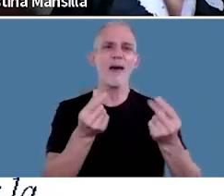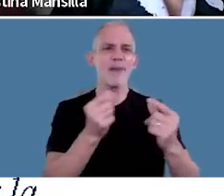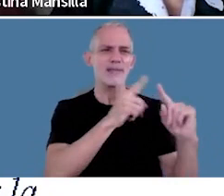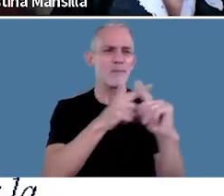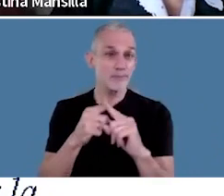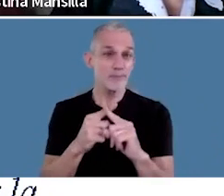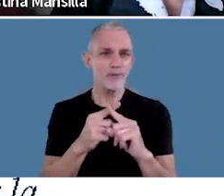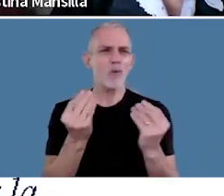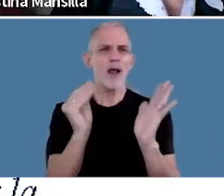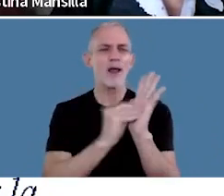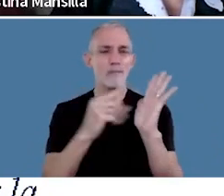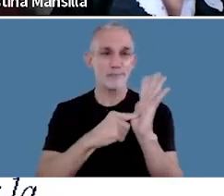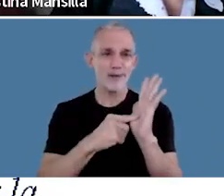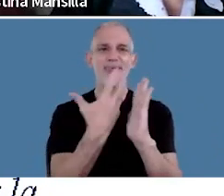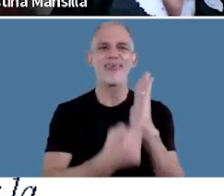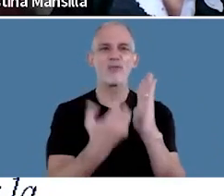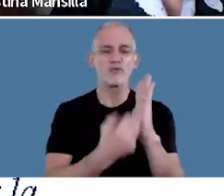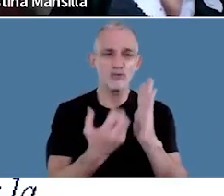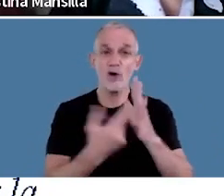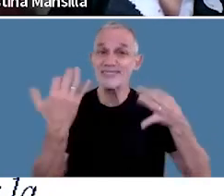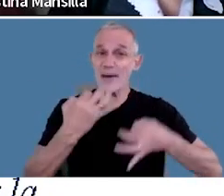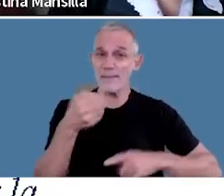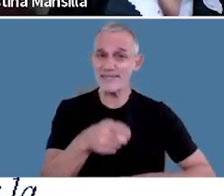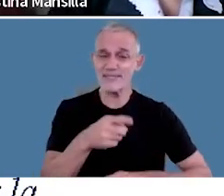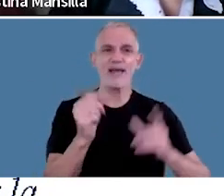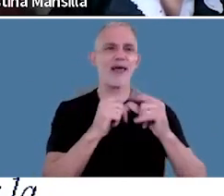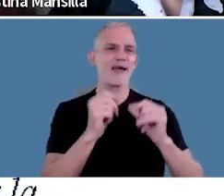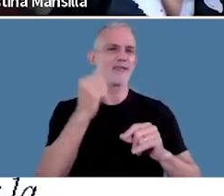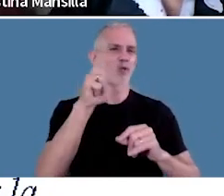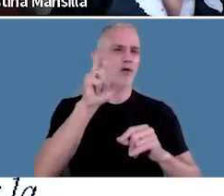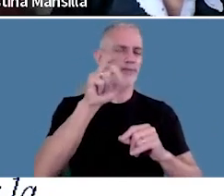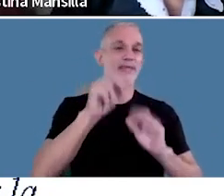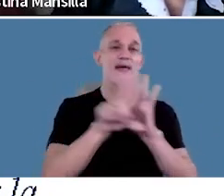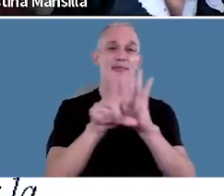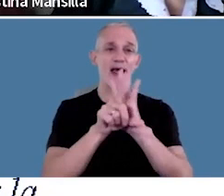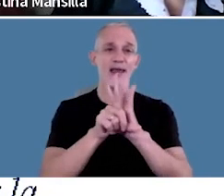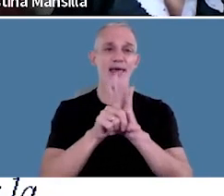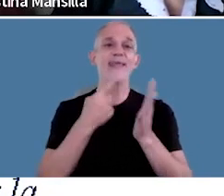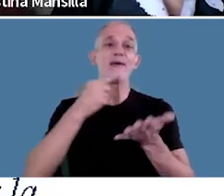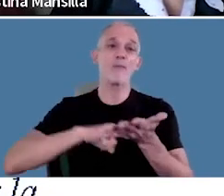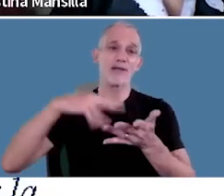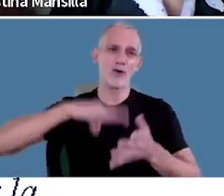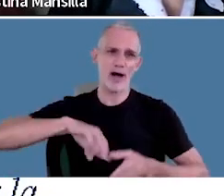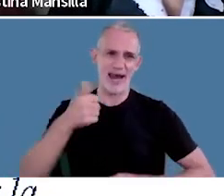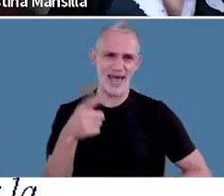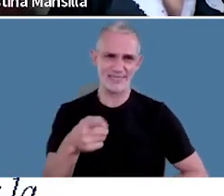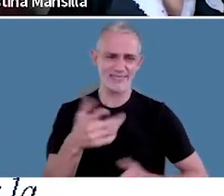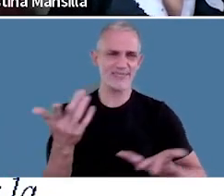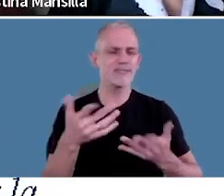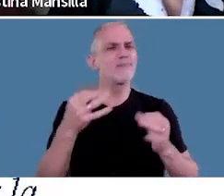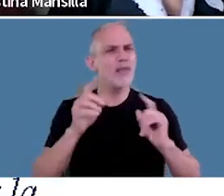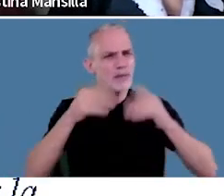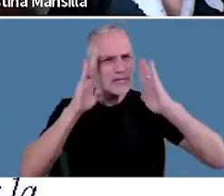previsto en deducciones especiales del artículo 30 de la Ley de Impuesto a las Ganancias, y se tendrá en